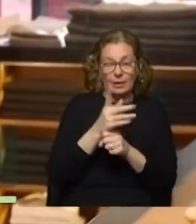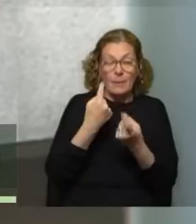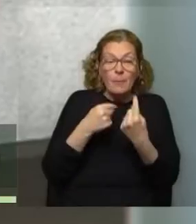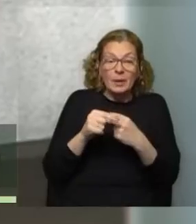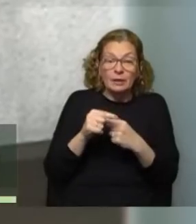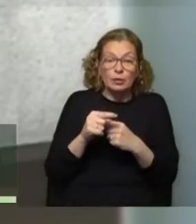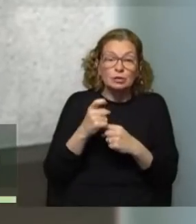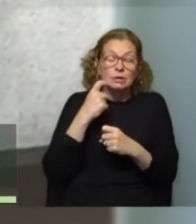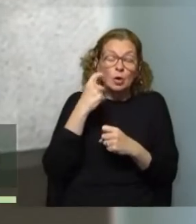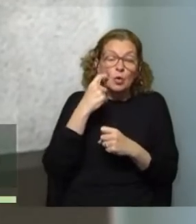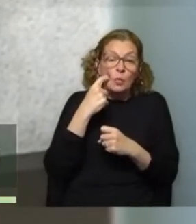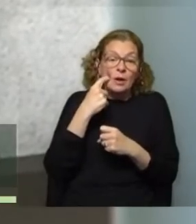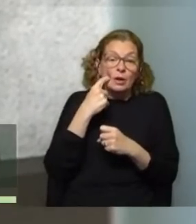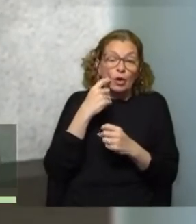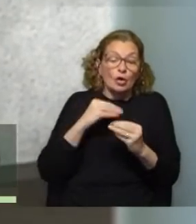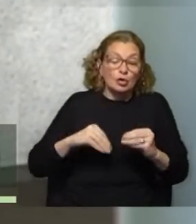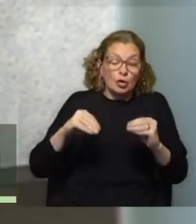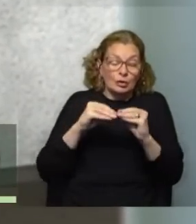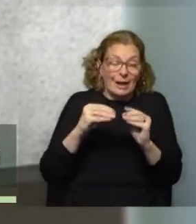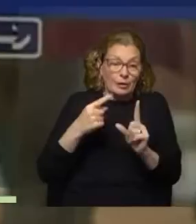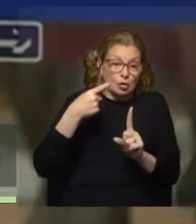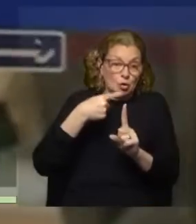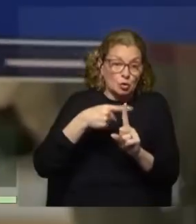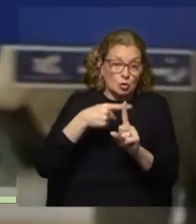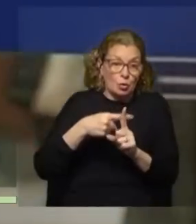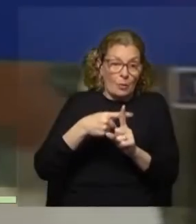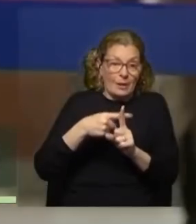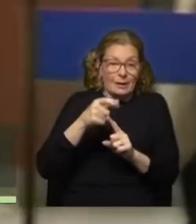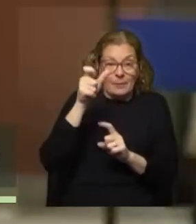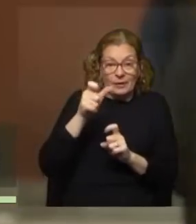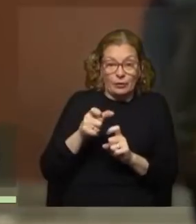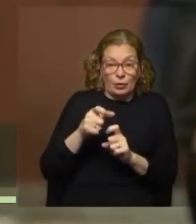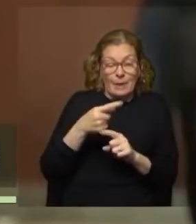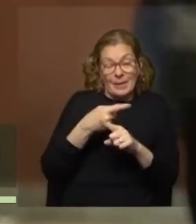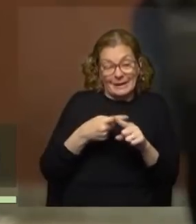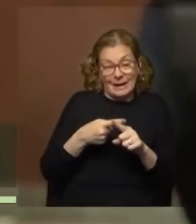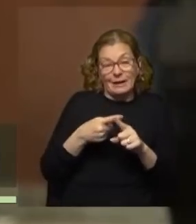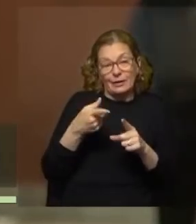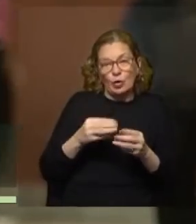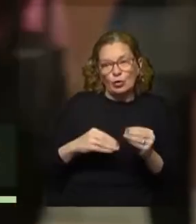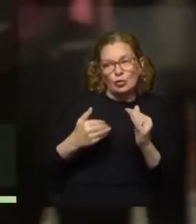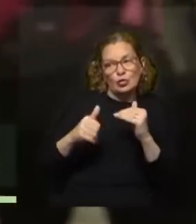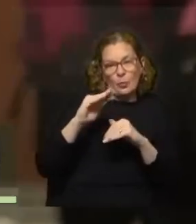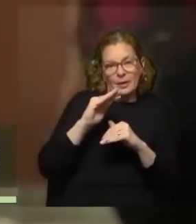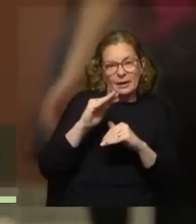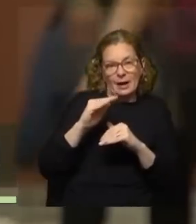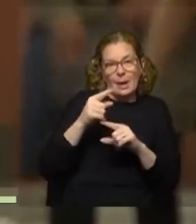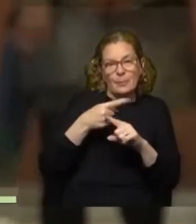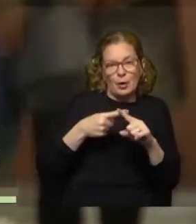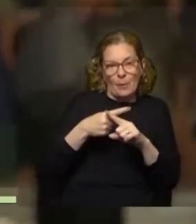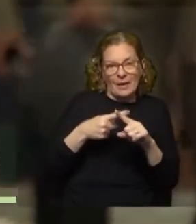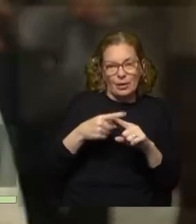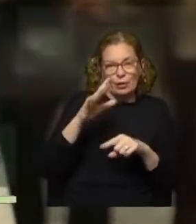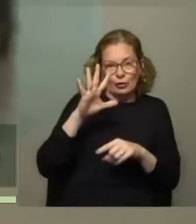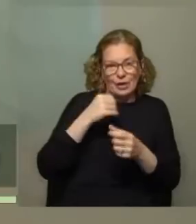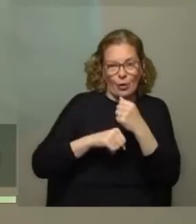embargo si a la cifras de seguro de desempleo total se le suma las de quienes están en el parcial las prestaciones superan a las del promedio del